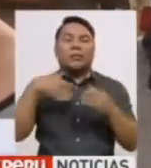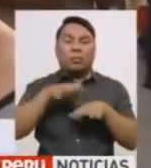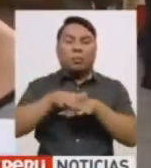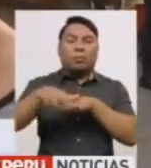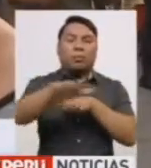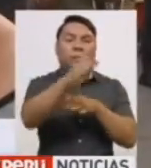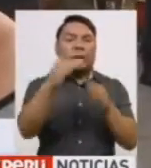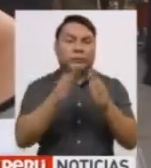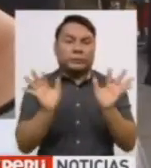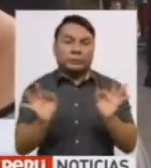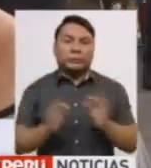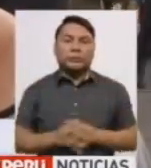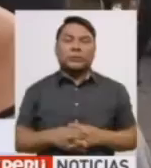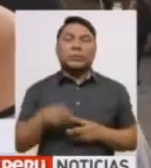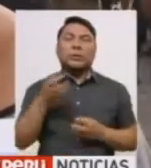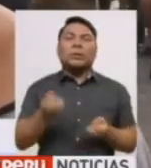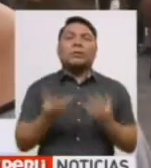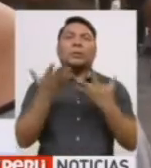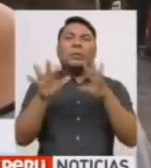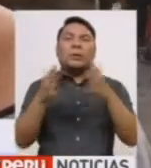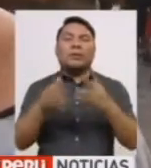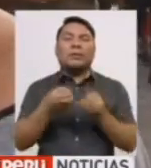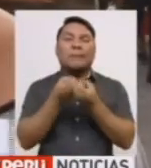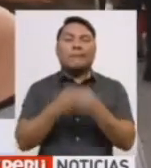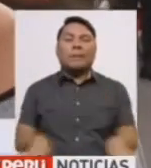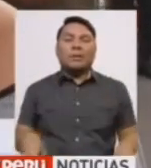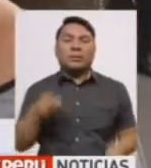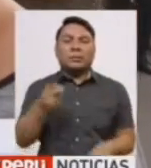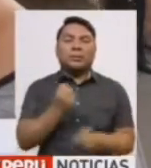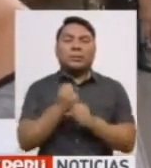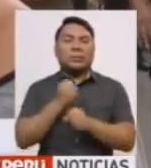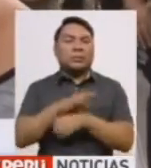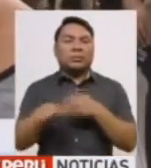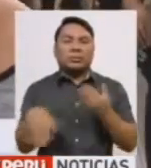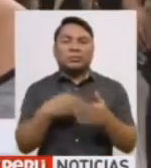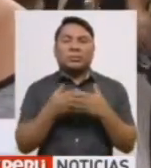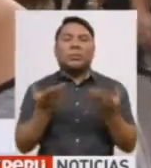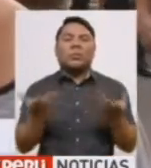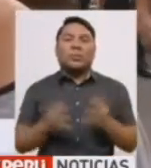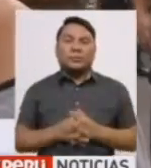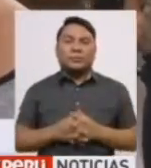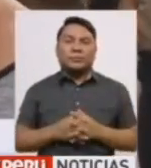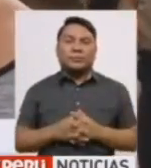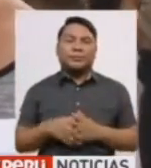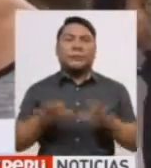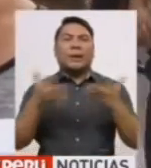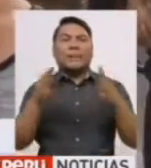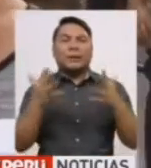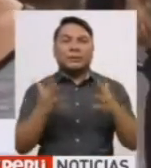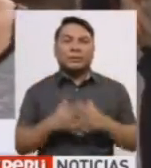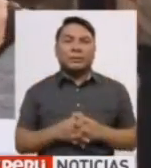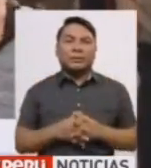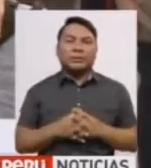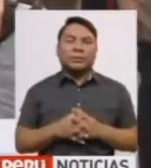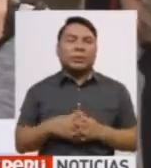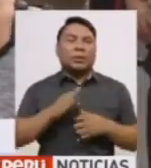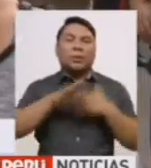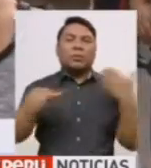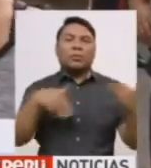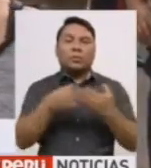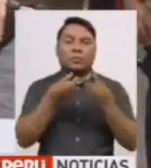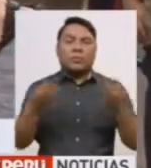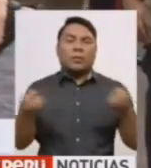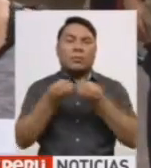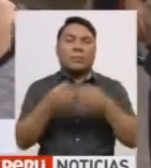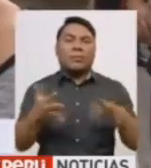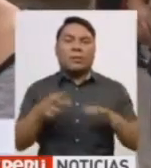todo. ¿Más o menos cuánto estima su pérdida, señora, en todo lo que se ha quemado? Por lo menos, todos los materiales, no